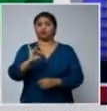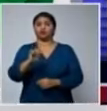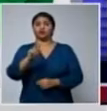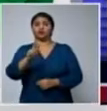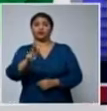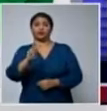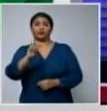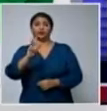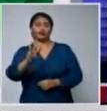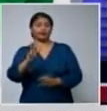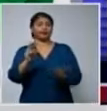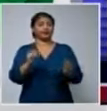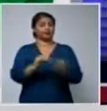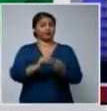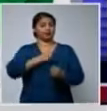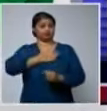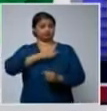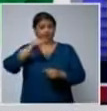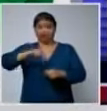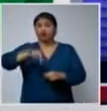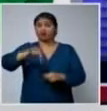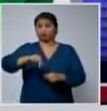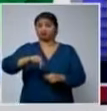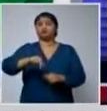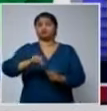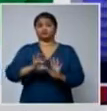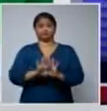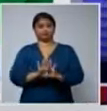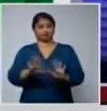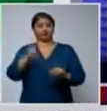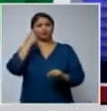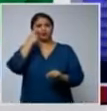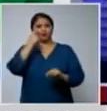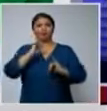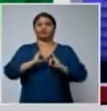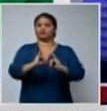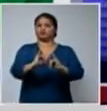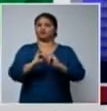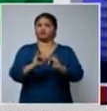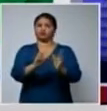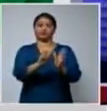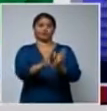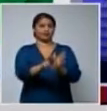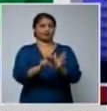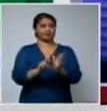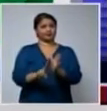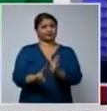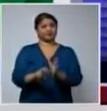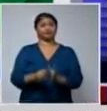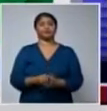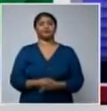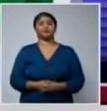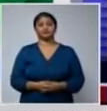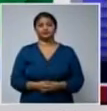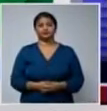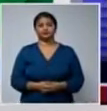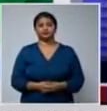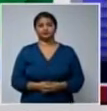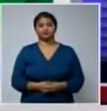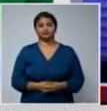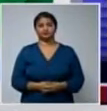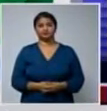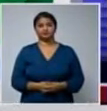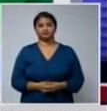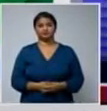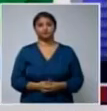casos autóctonos que se diagnostican ayer, ahora vamos a verlo por provincia, pero las provincias que incrementan casos